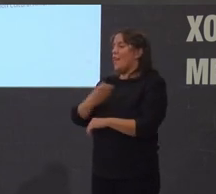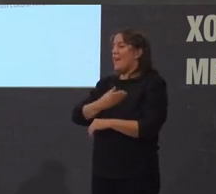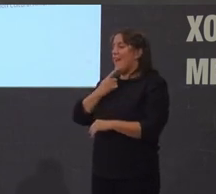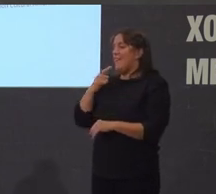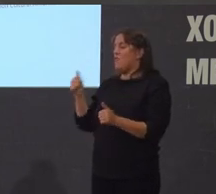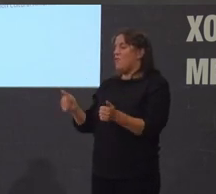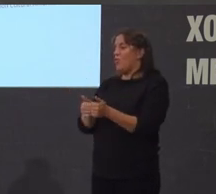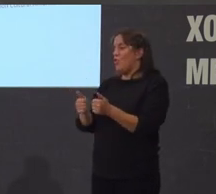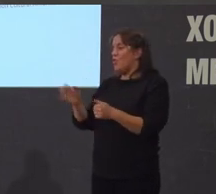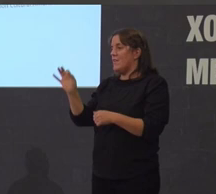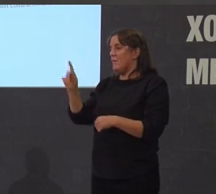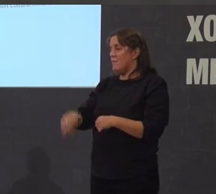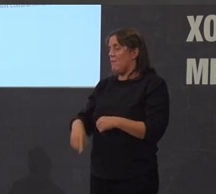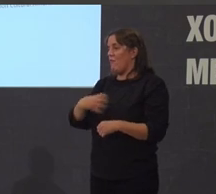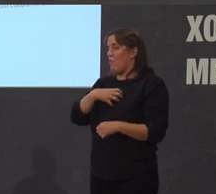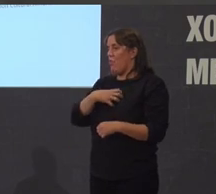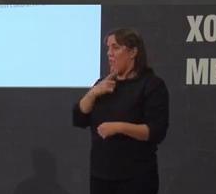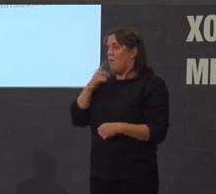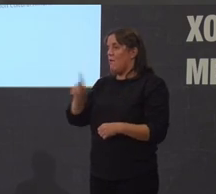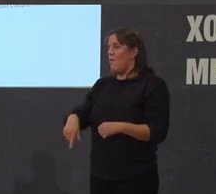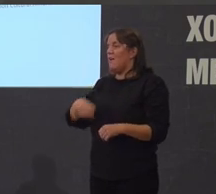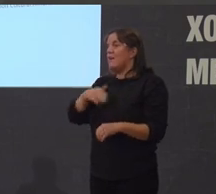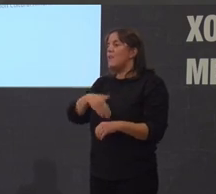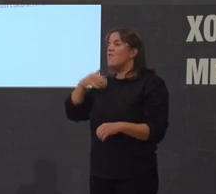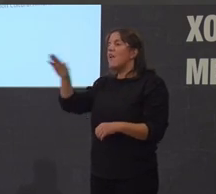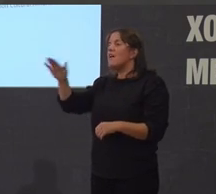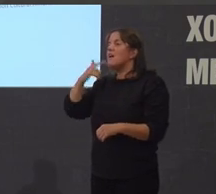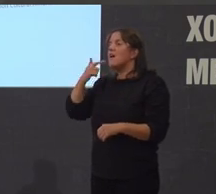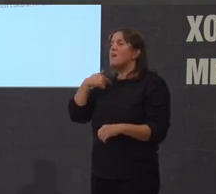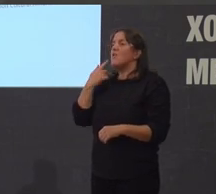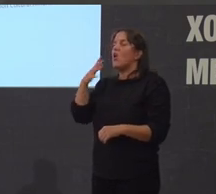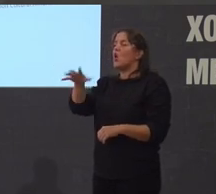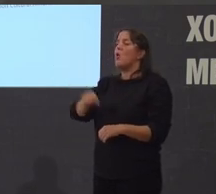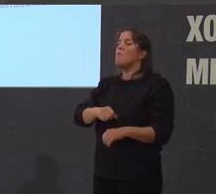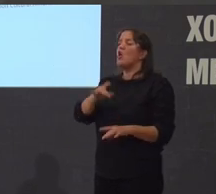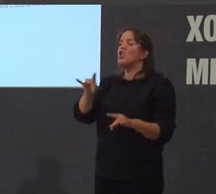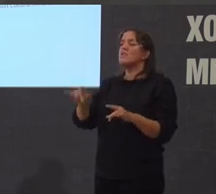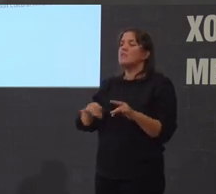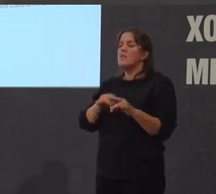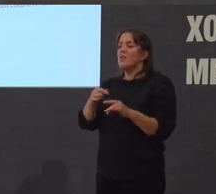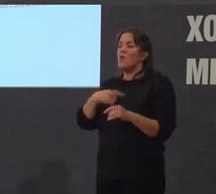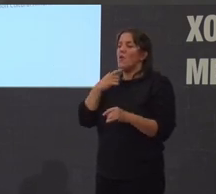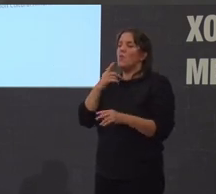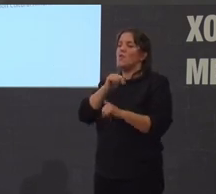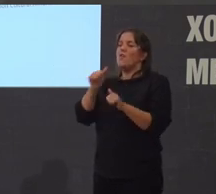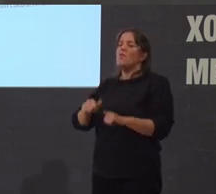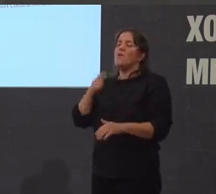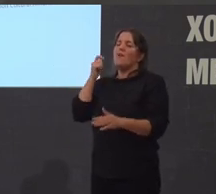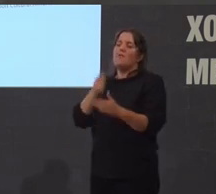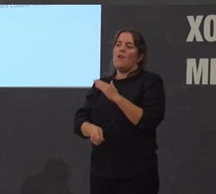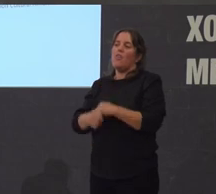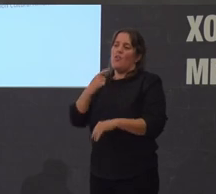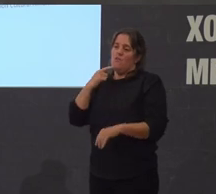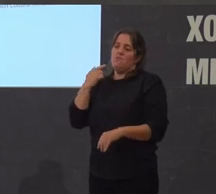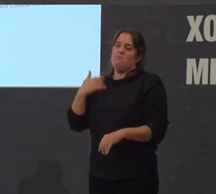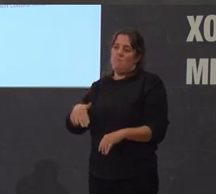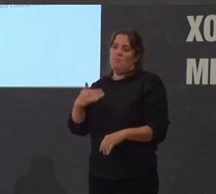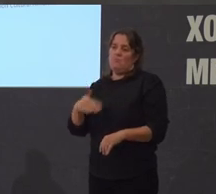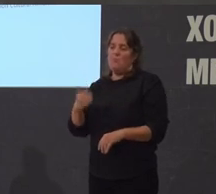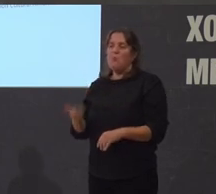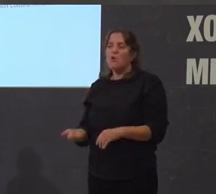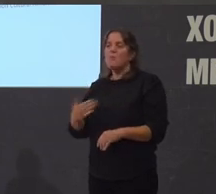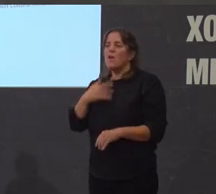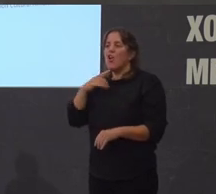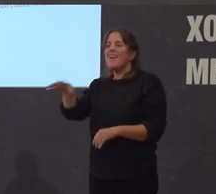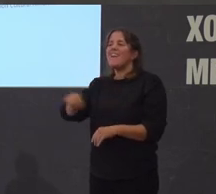y falangista fue sancionado por claro por comprar trigo de xeito y regularmente ni una sanción alta pero fíjense incautan